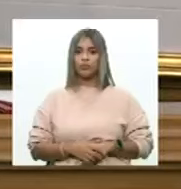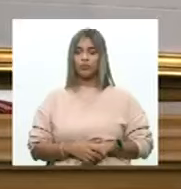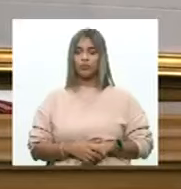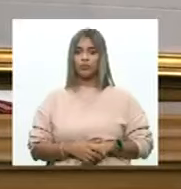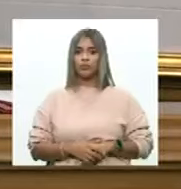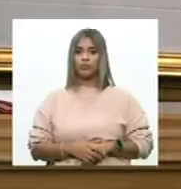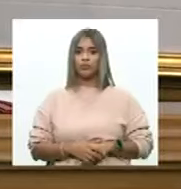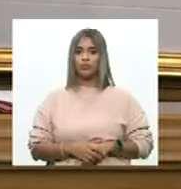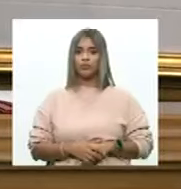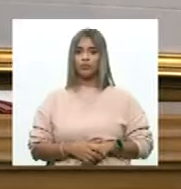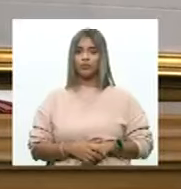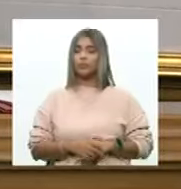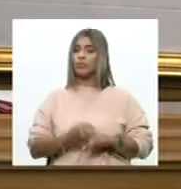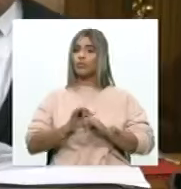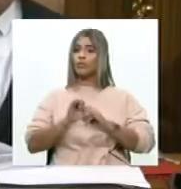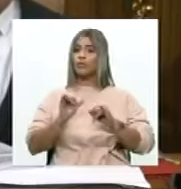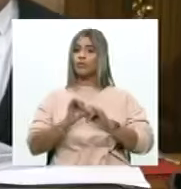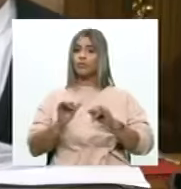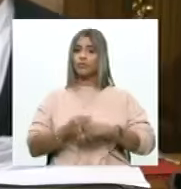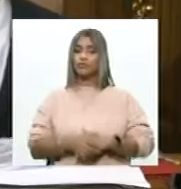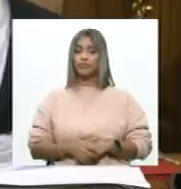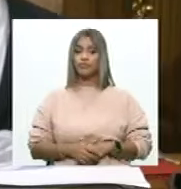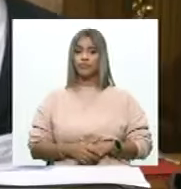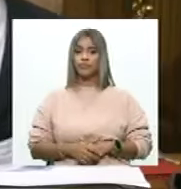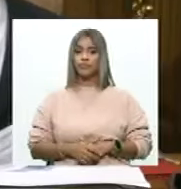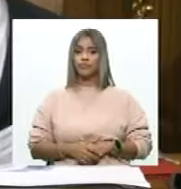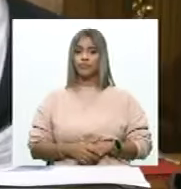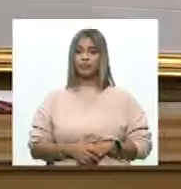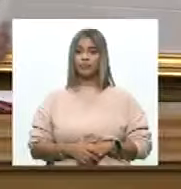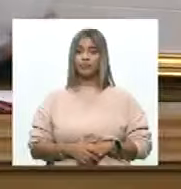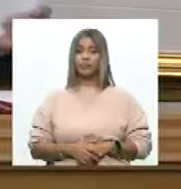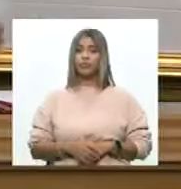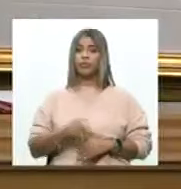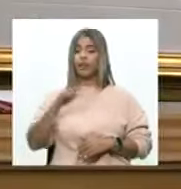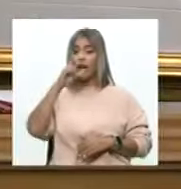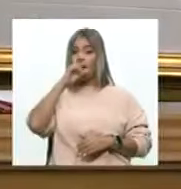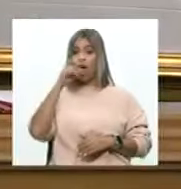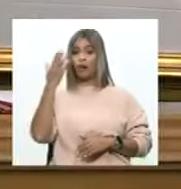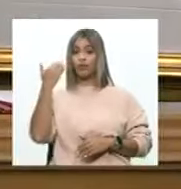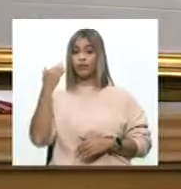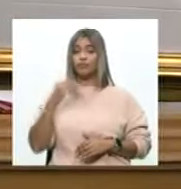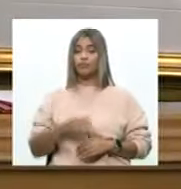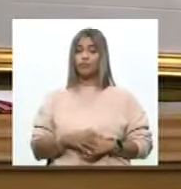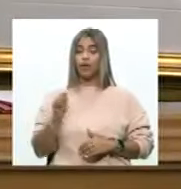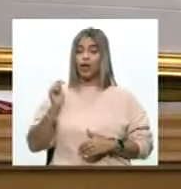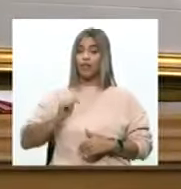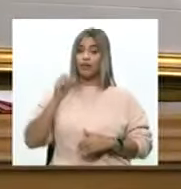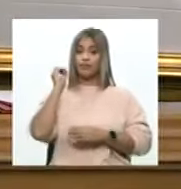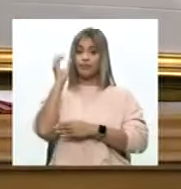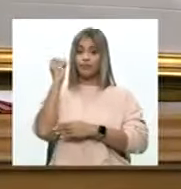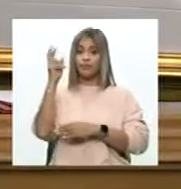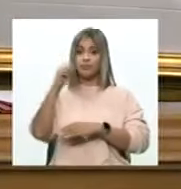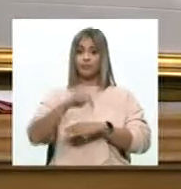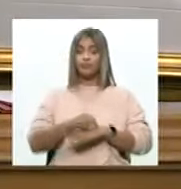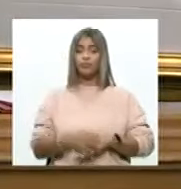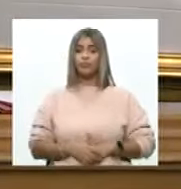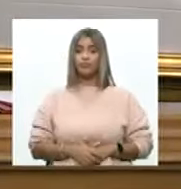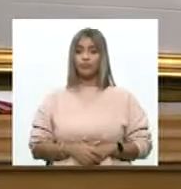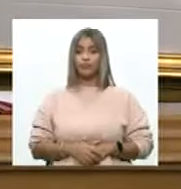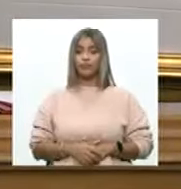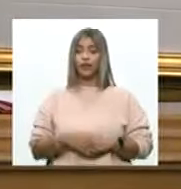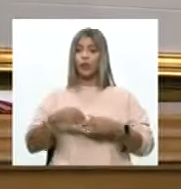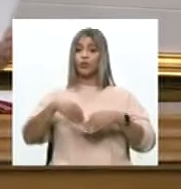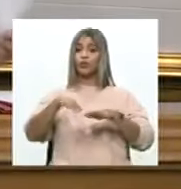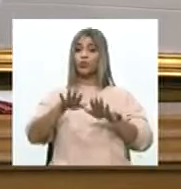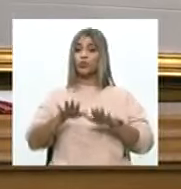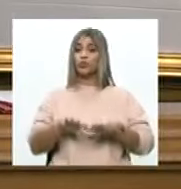Siguiente punto. Es todo, ciudadano presidente. Pues resulta que hace un año esta Asamblea Nacional